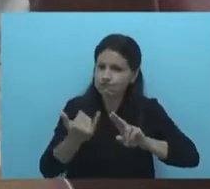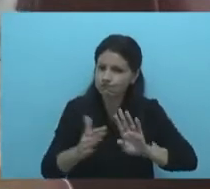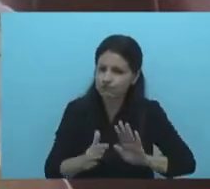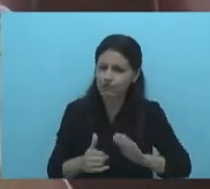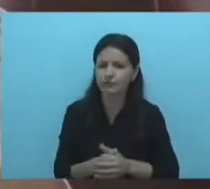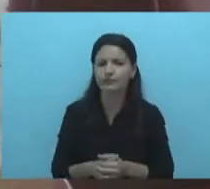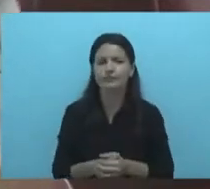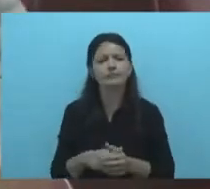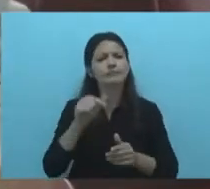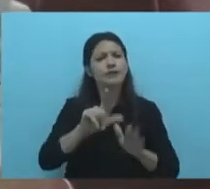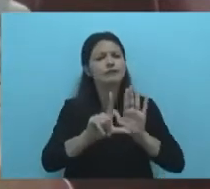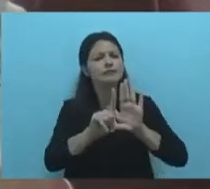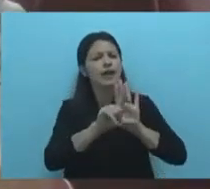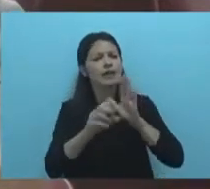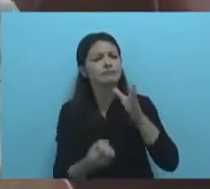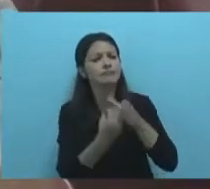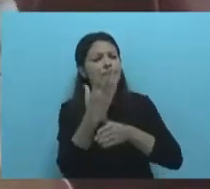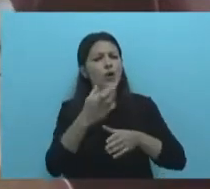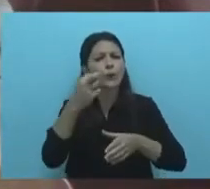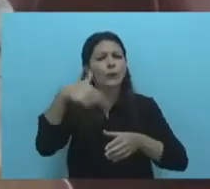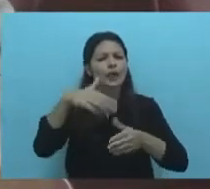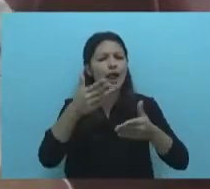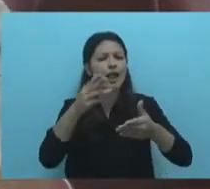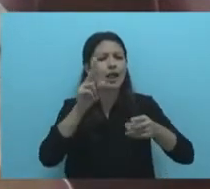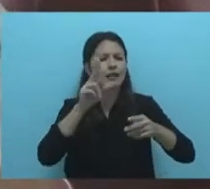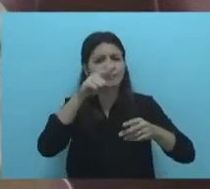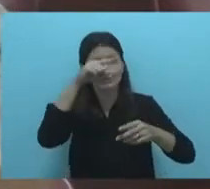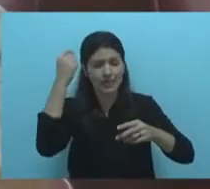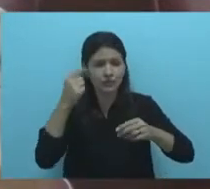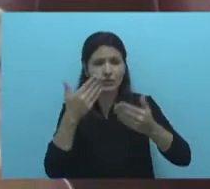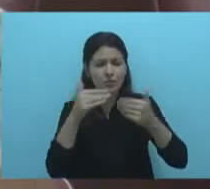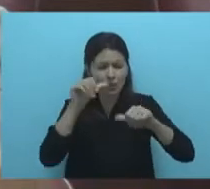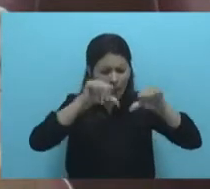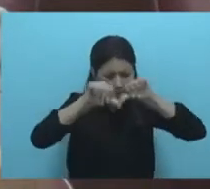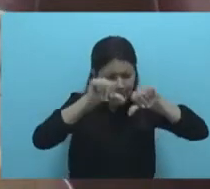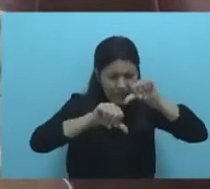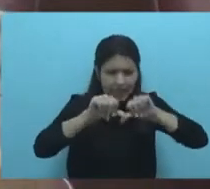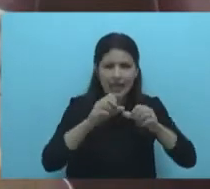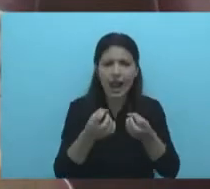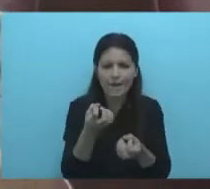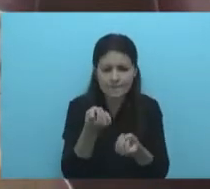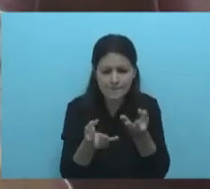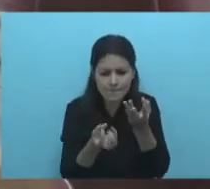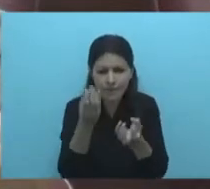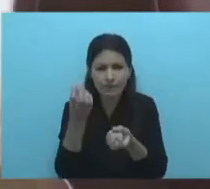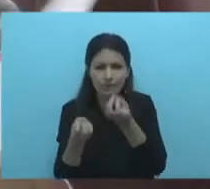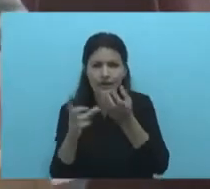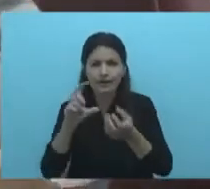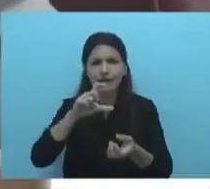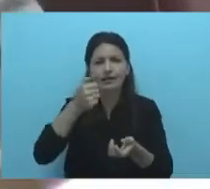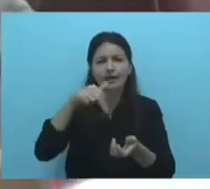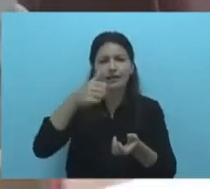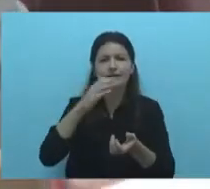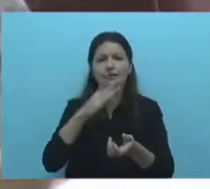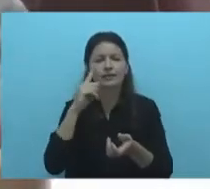un programa nacional para el estudio y la investigación del uso medicinal de la planta de cannabis, en su artículo segundo. Y